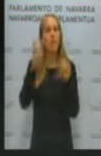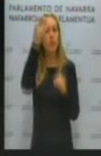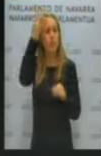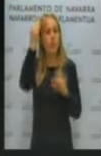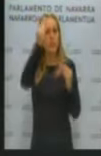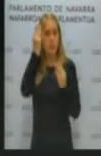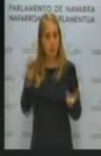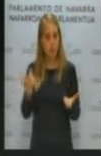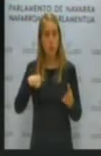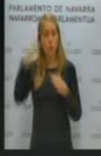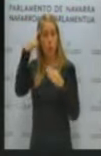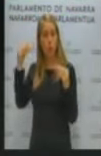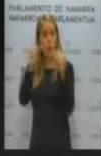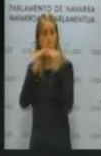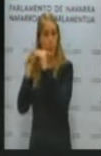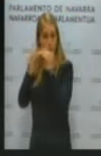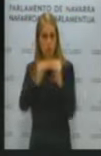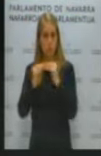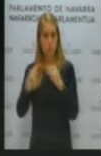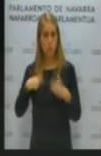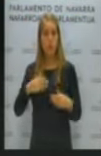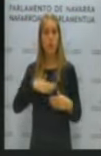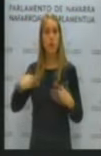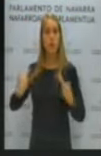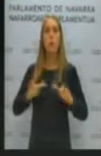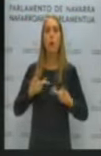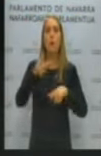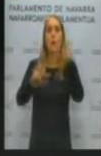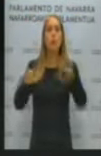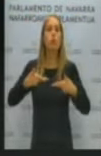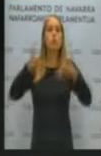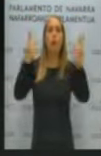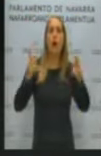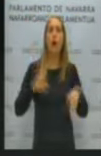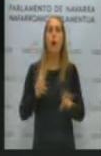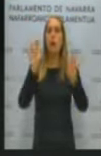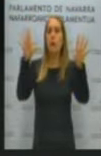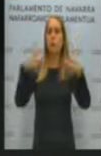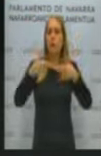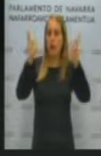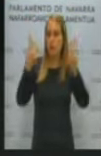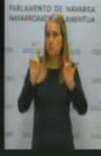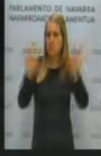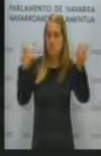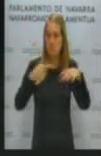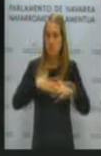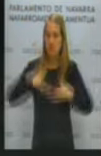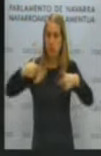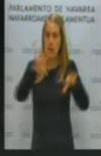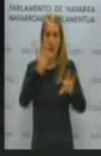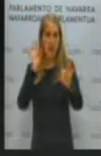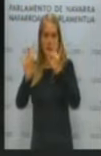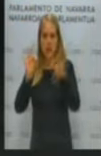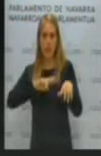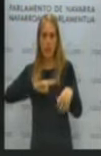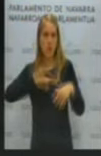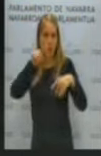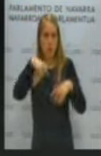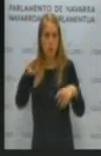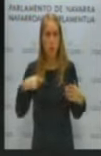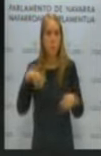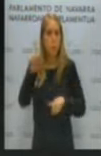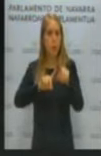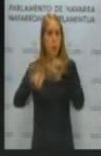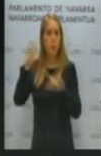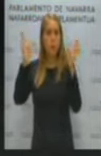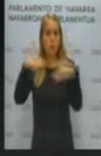y lo comparto además, que es que no, que dejen a la gente elegir, que dejen a las familias libremente tomar la decisión que quieran, ya está, que no había ningún problema con esto y de